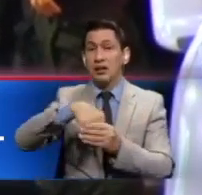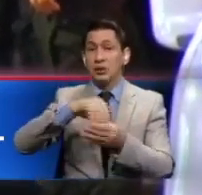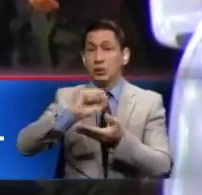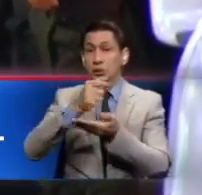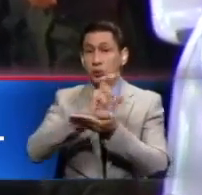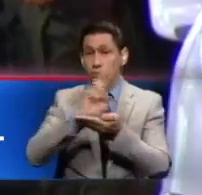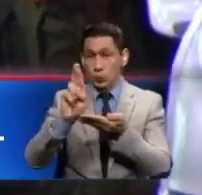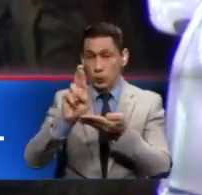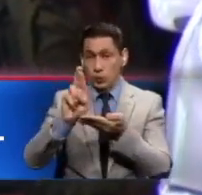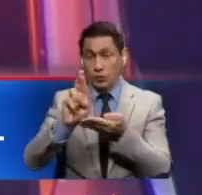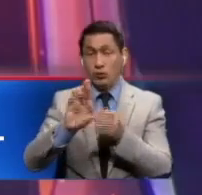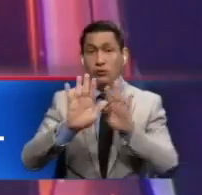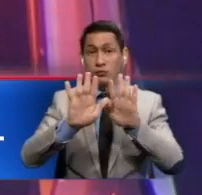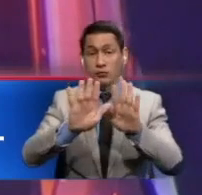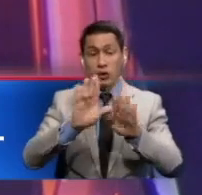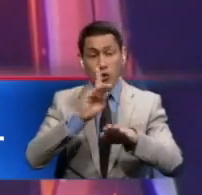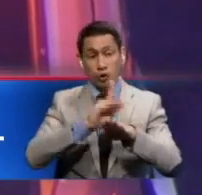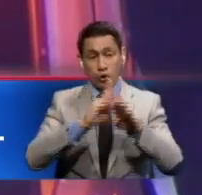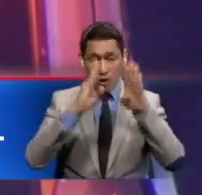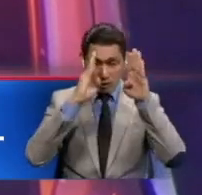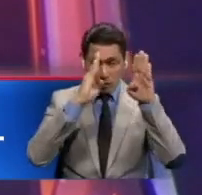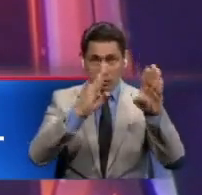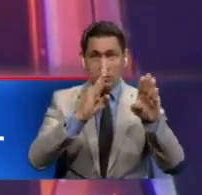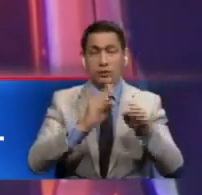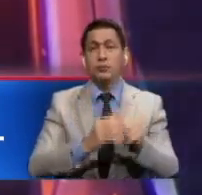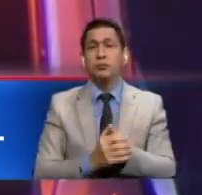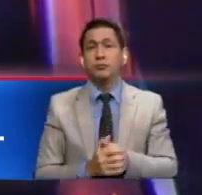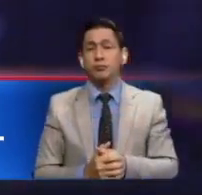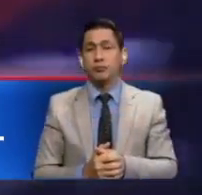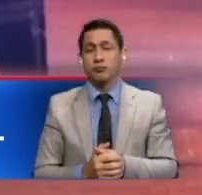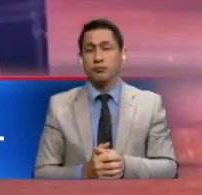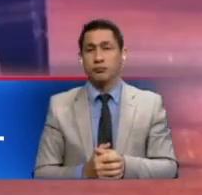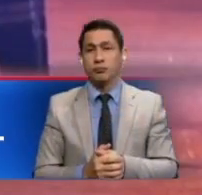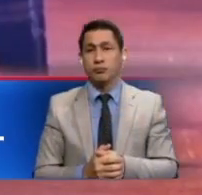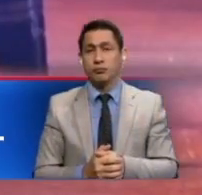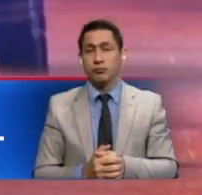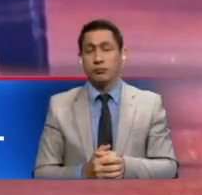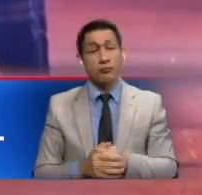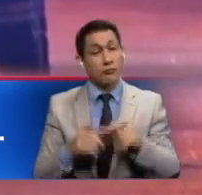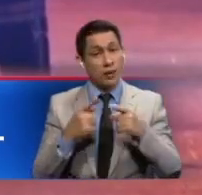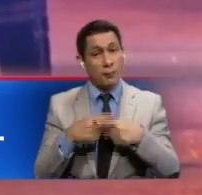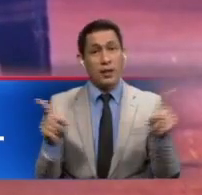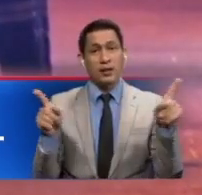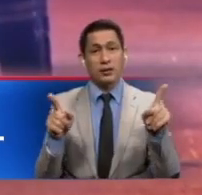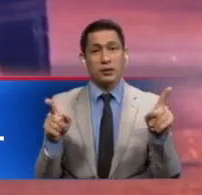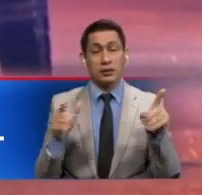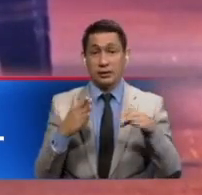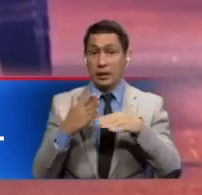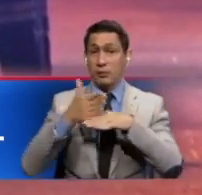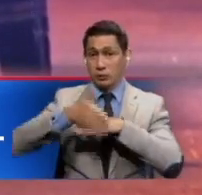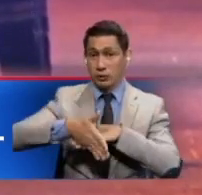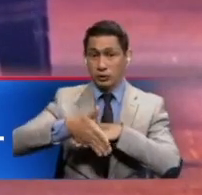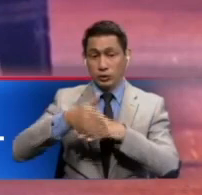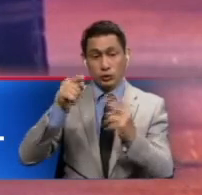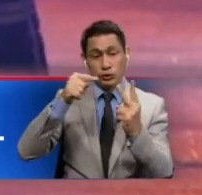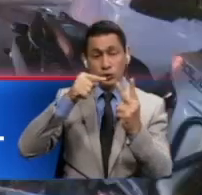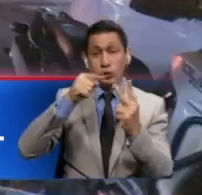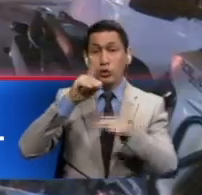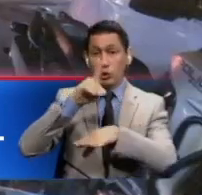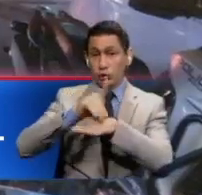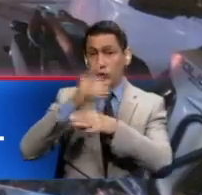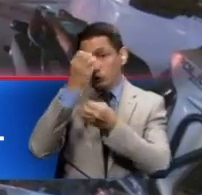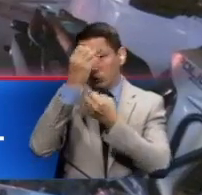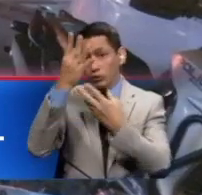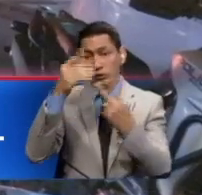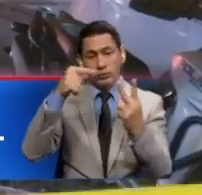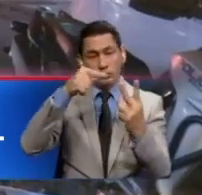donde fueron atendidos de emergencia por los galenos de turno. Sin embargo, horas después, los médicos